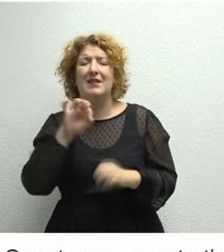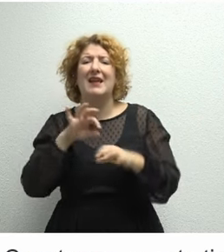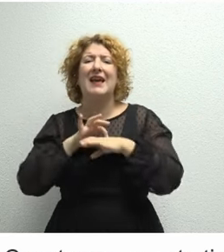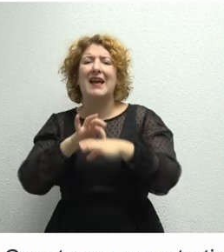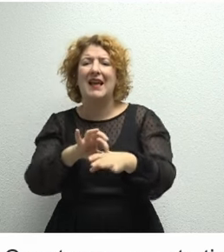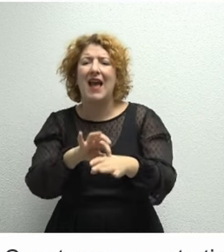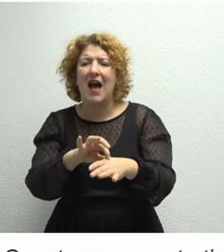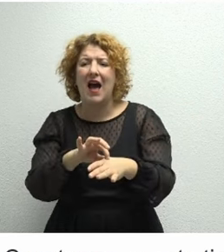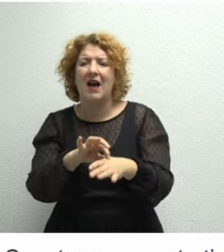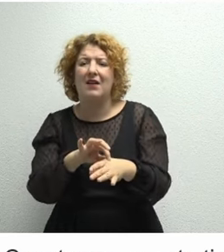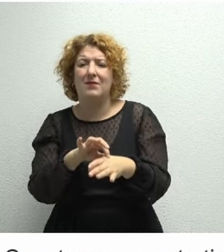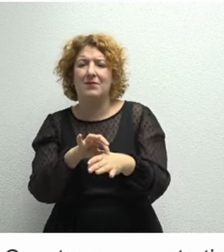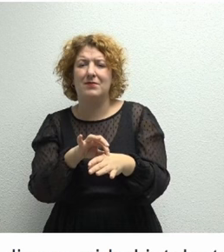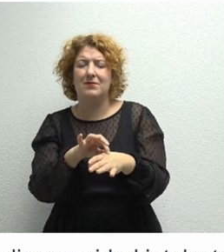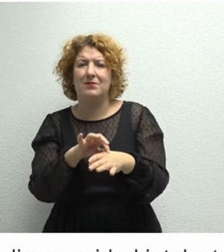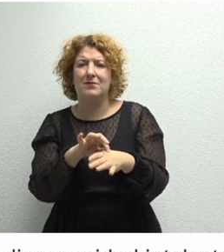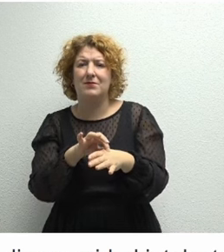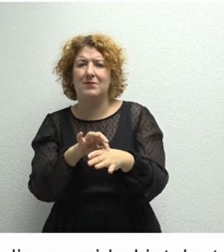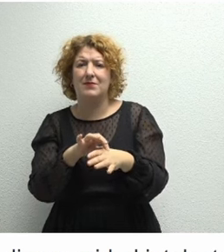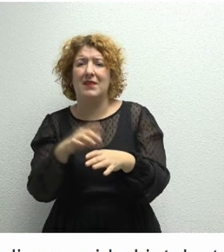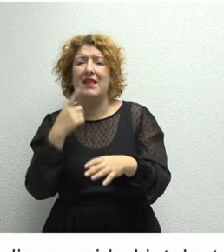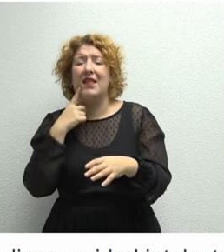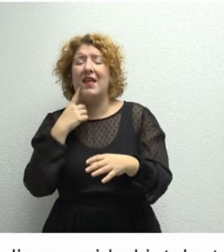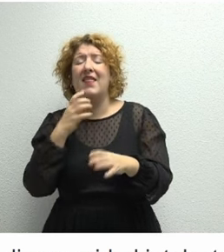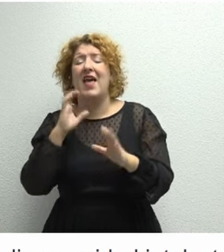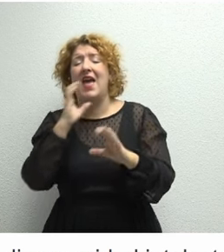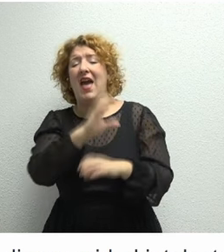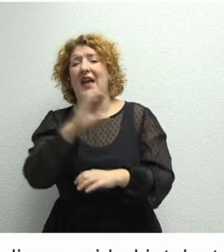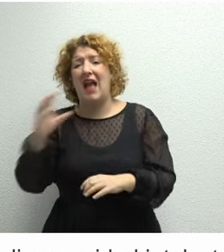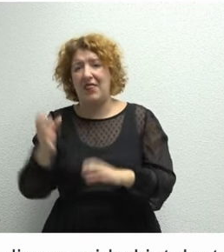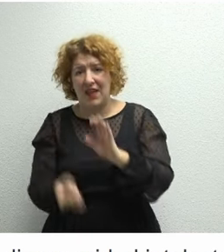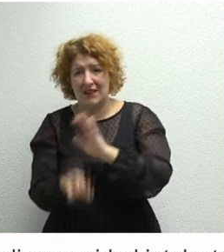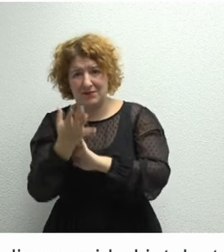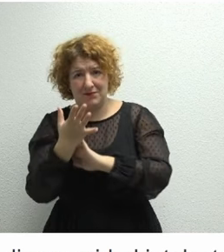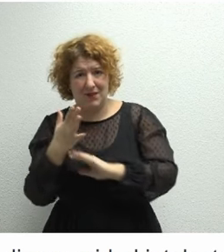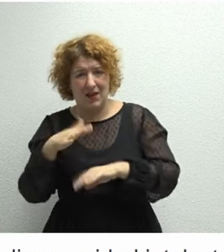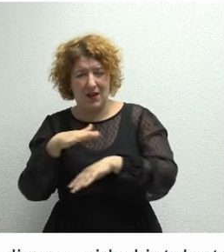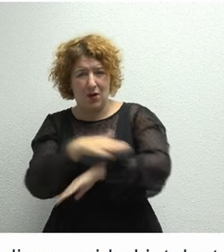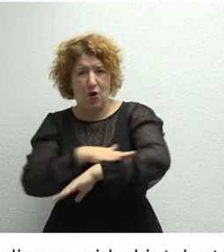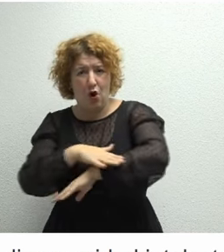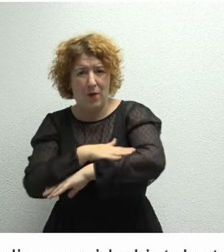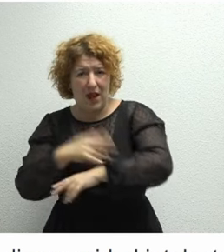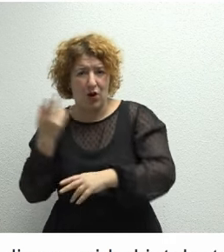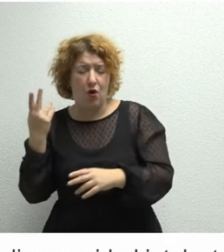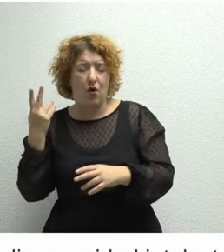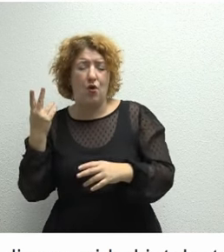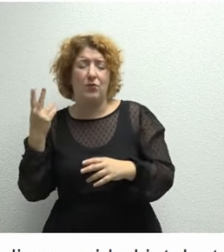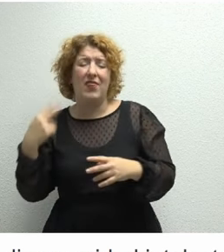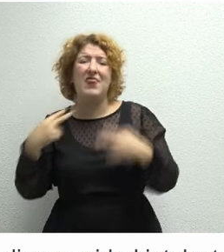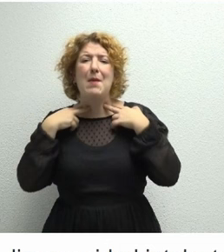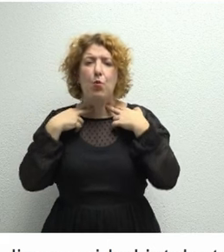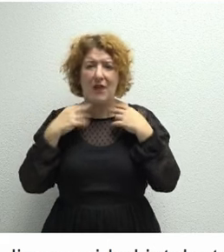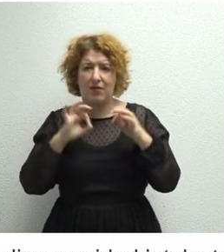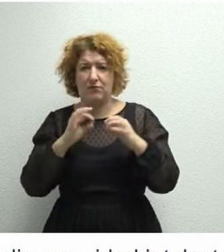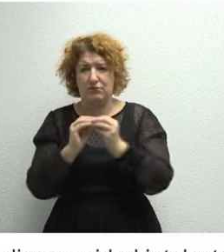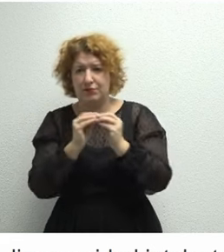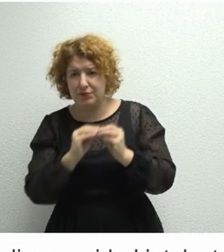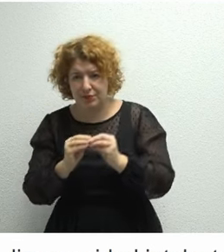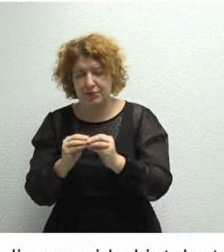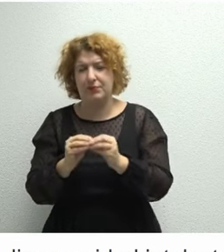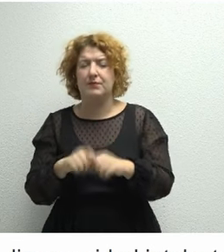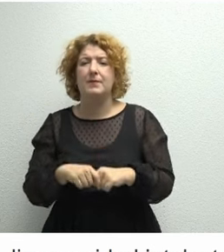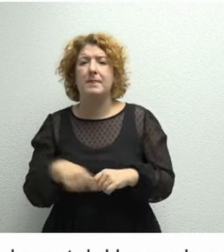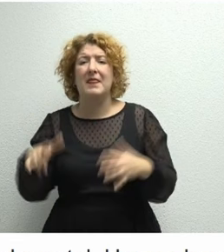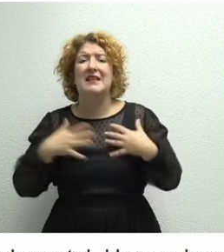Posteriormente se se ritó desde la diputación de Cáceres creemos que recoge muy bien la salud de las personas con